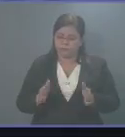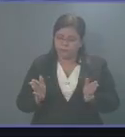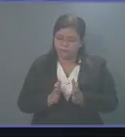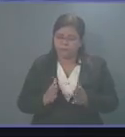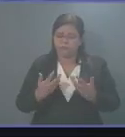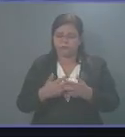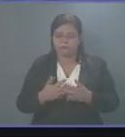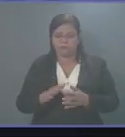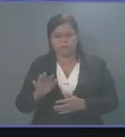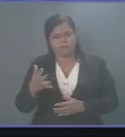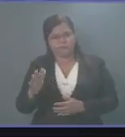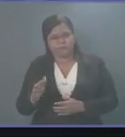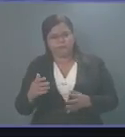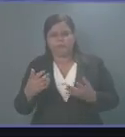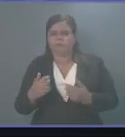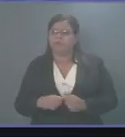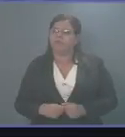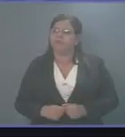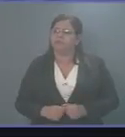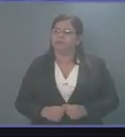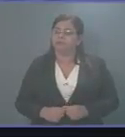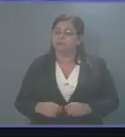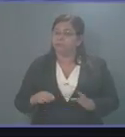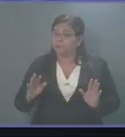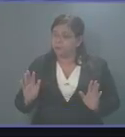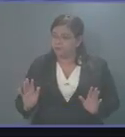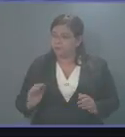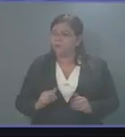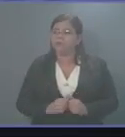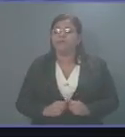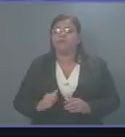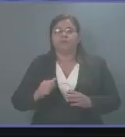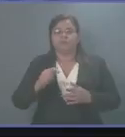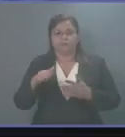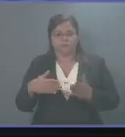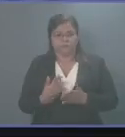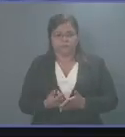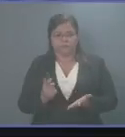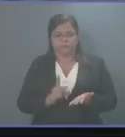pequeñas y medianas empresas. Sin embargo,